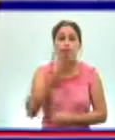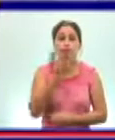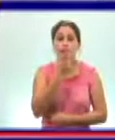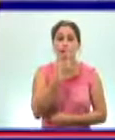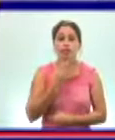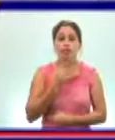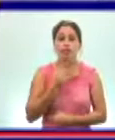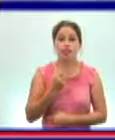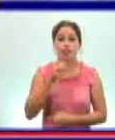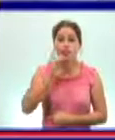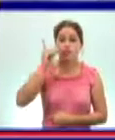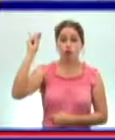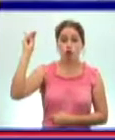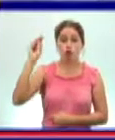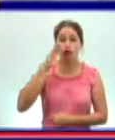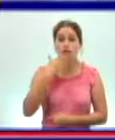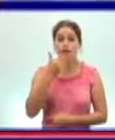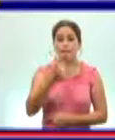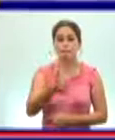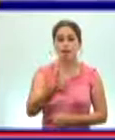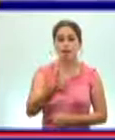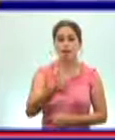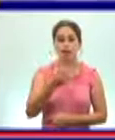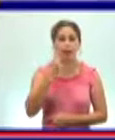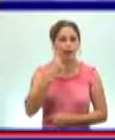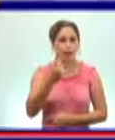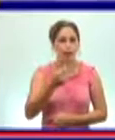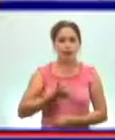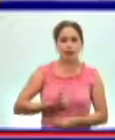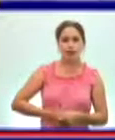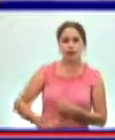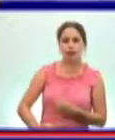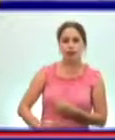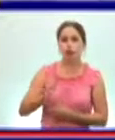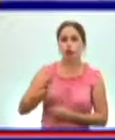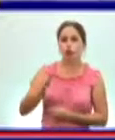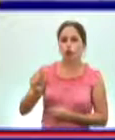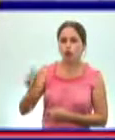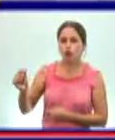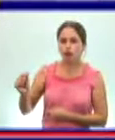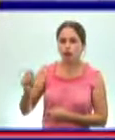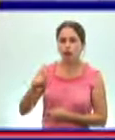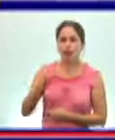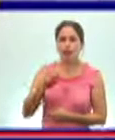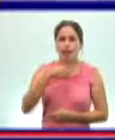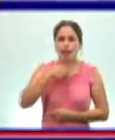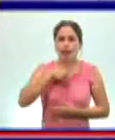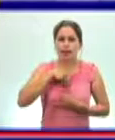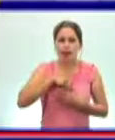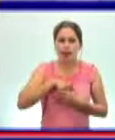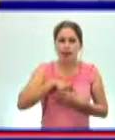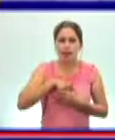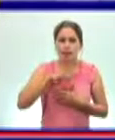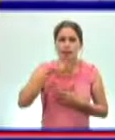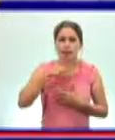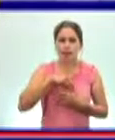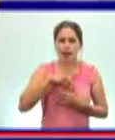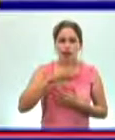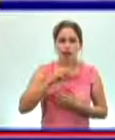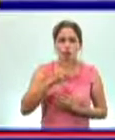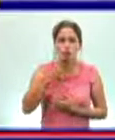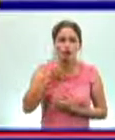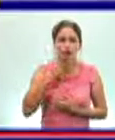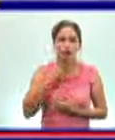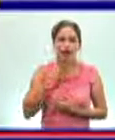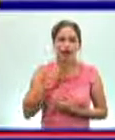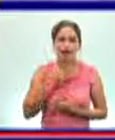bondad, es el bien, que vela el nacimiento de cada ser y deja en el alma que se encarna en él una lágrima